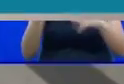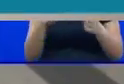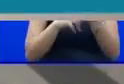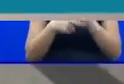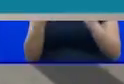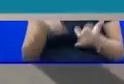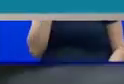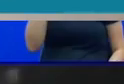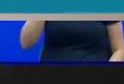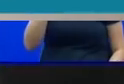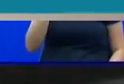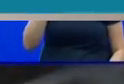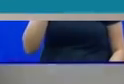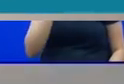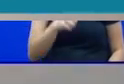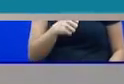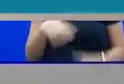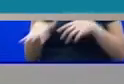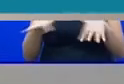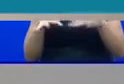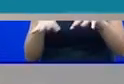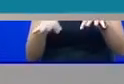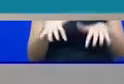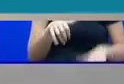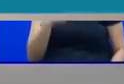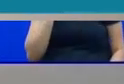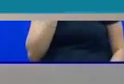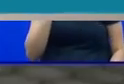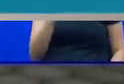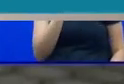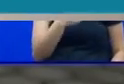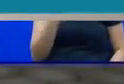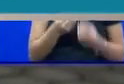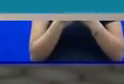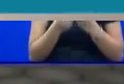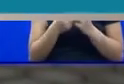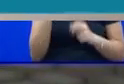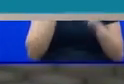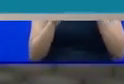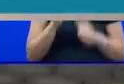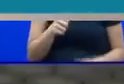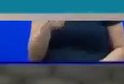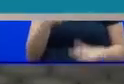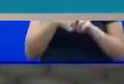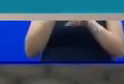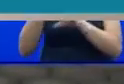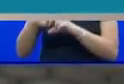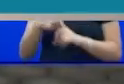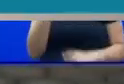estado de emergencia. Un balance anterior de la misma fuente, estamos hablando de una agencia de ese